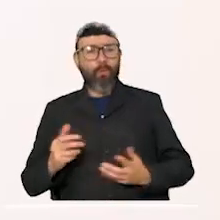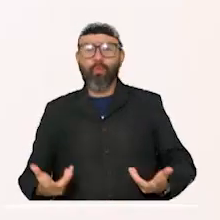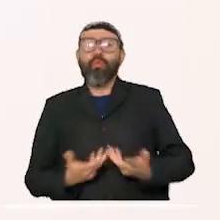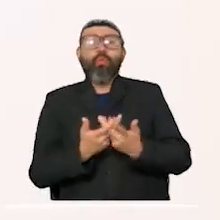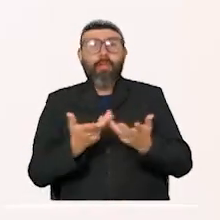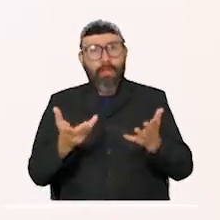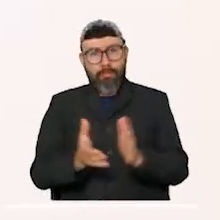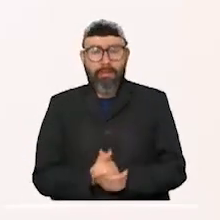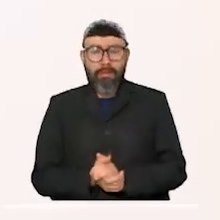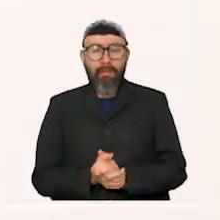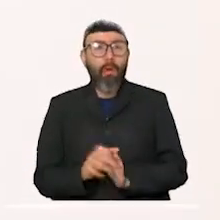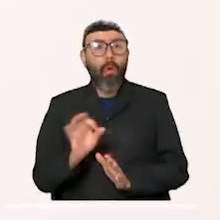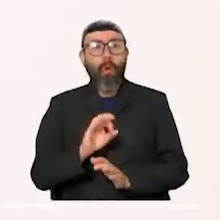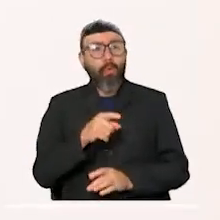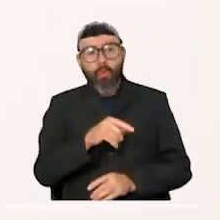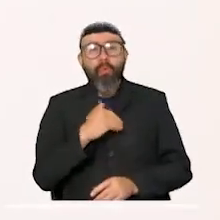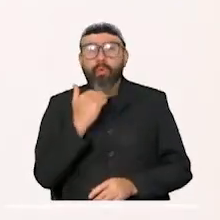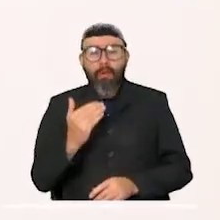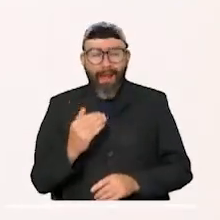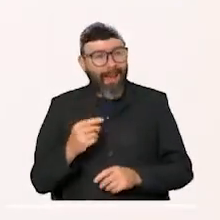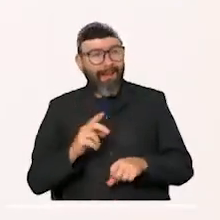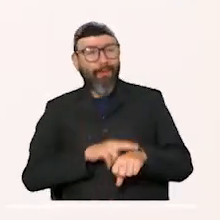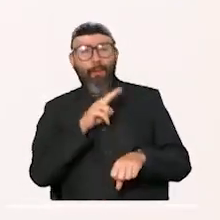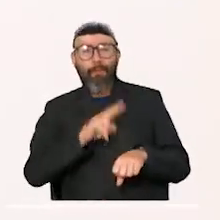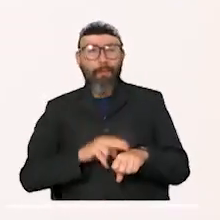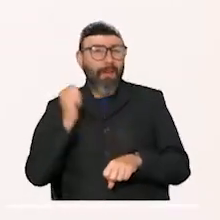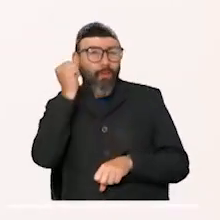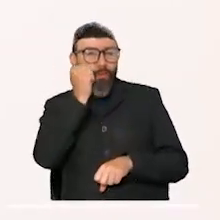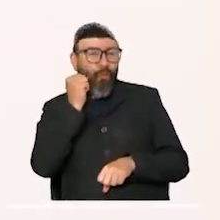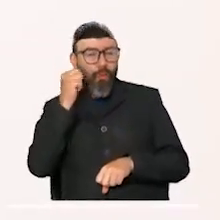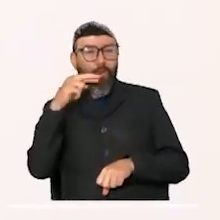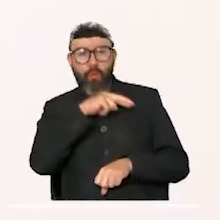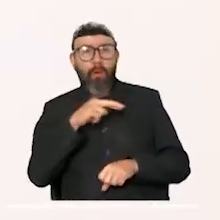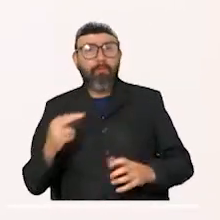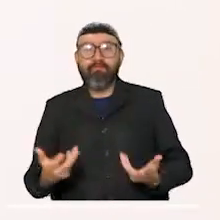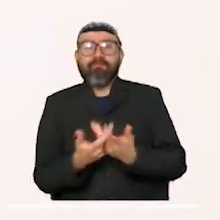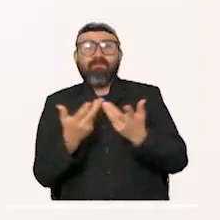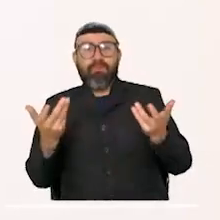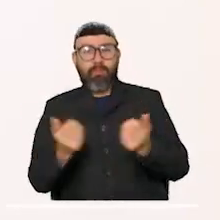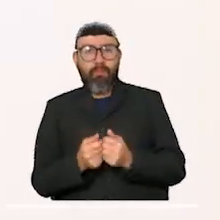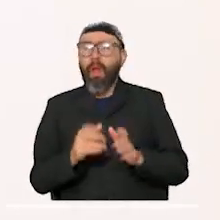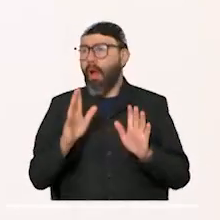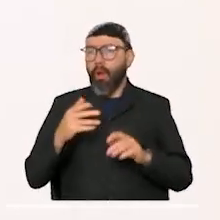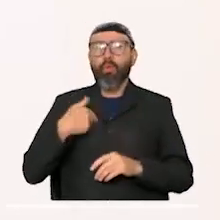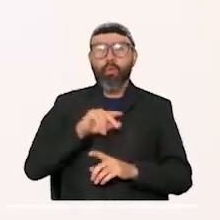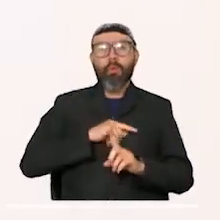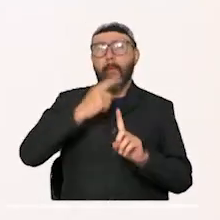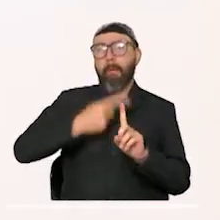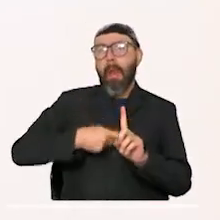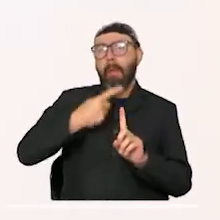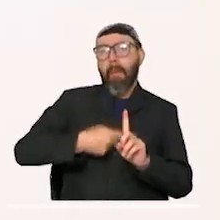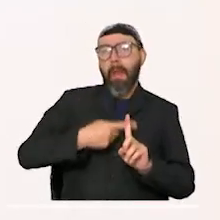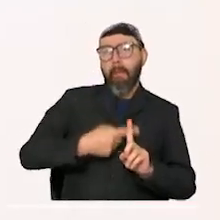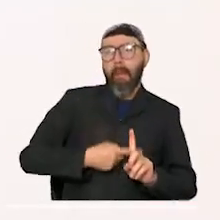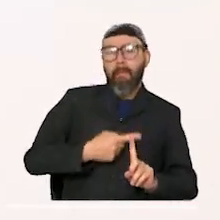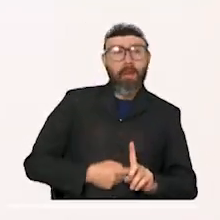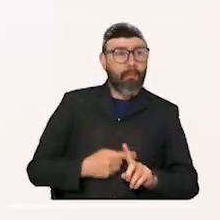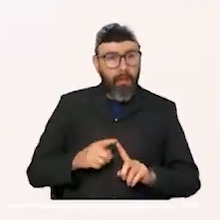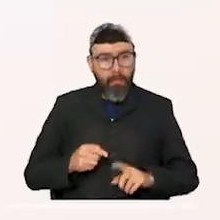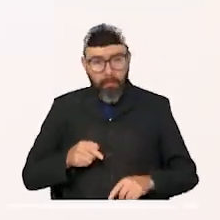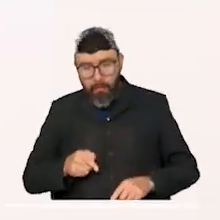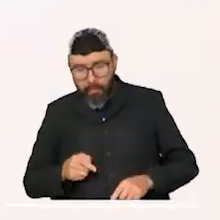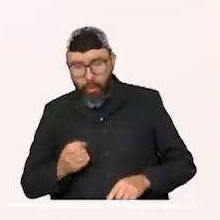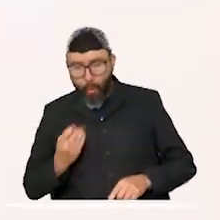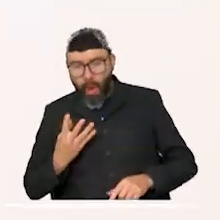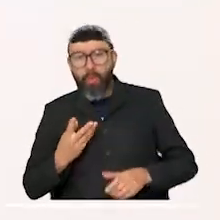Cuándo es normal una menstruación o no Entonces para todas como Sí sangramos cada mes pero no sabemos si es normal o no la